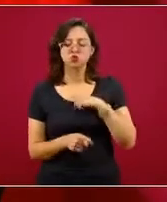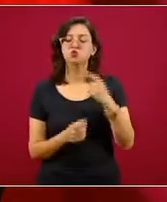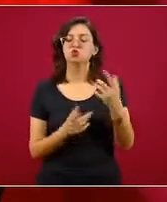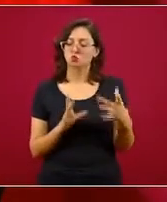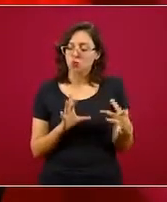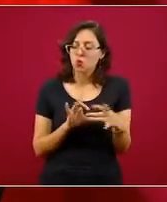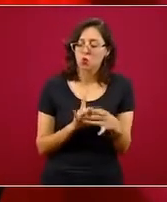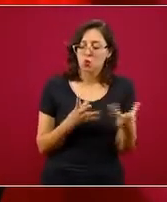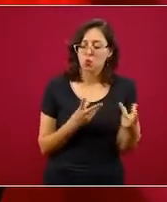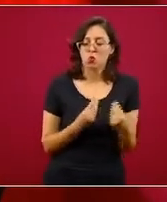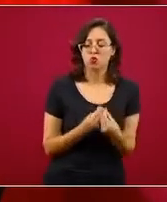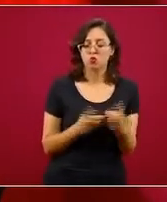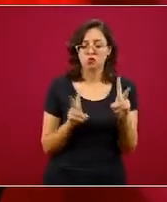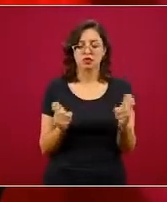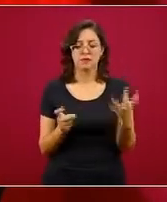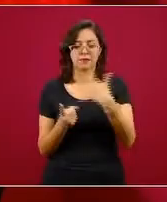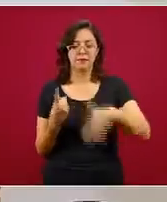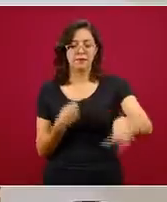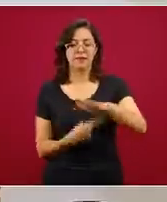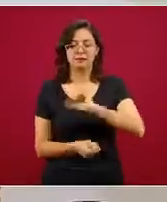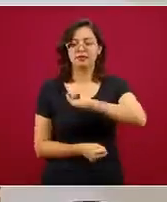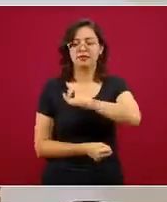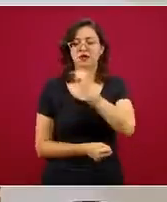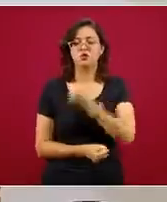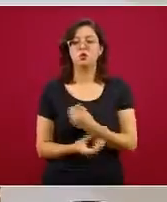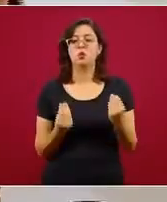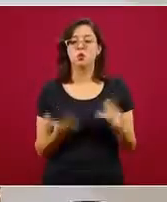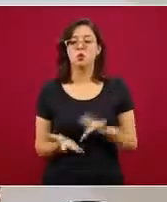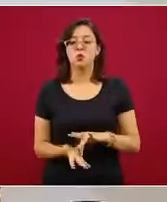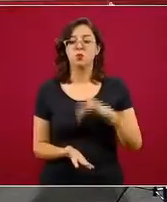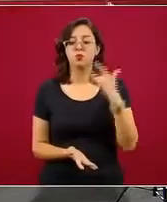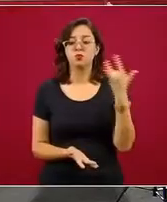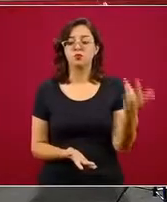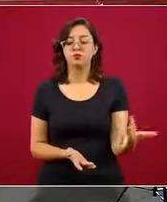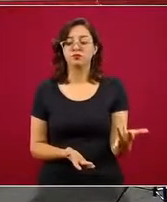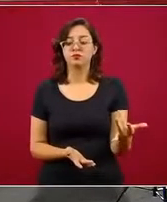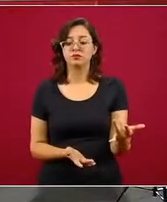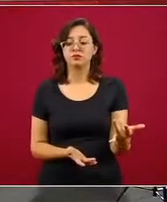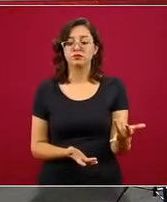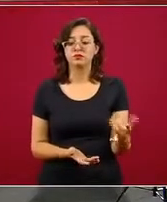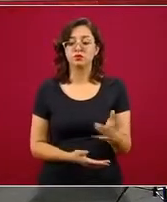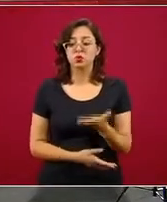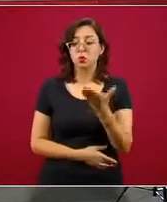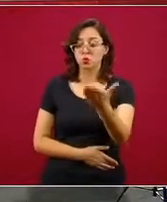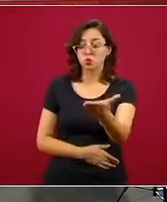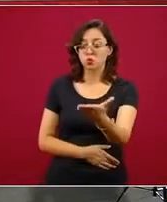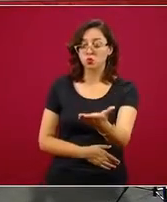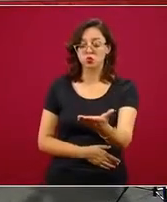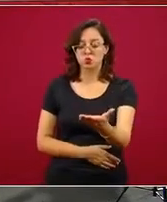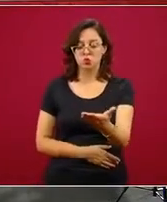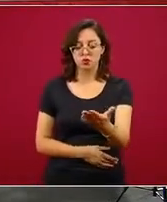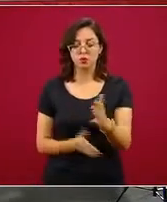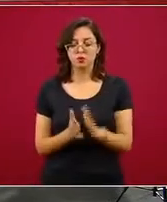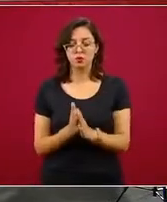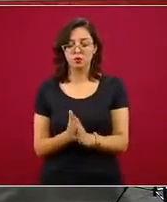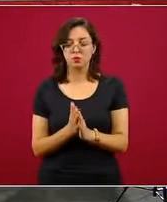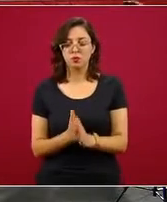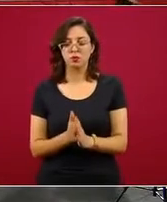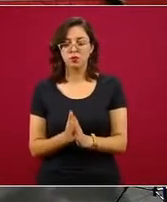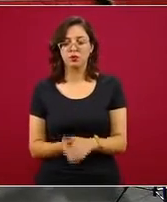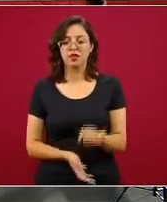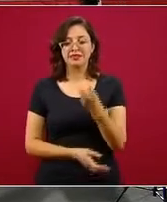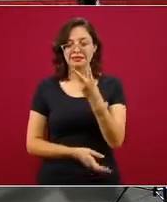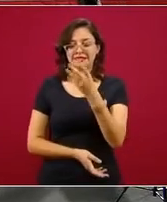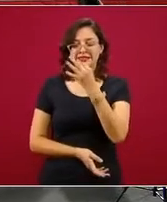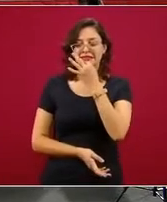agenda de salud ambiental. Muchas gracias. Vamos a irnos con usted, por favor. Quedan